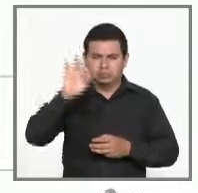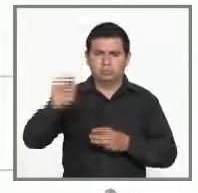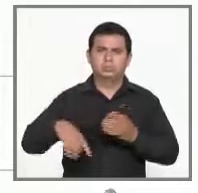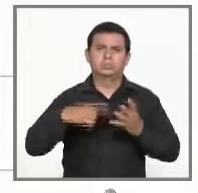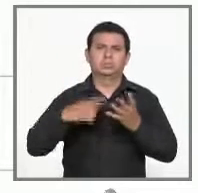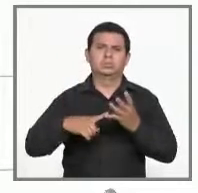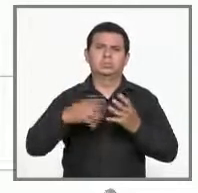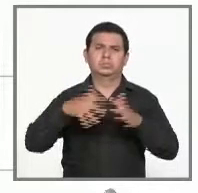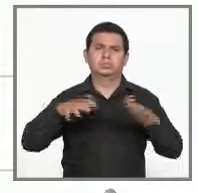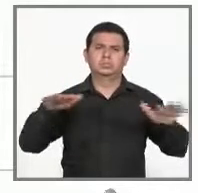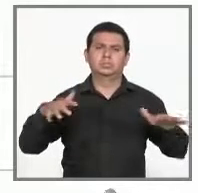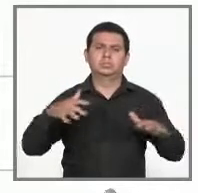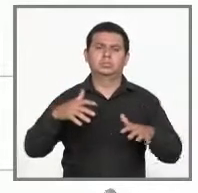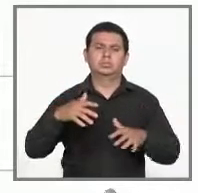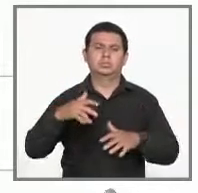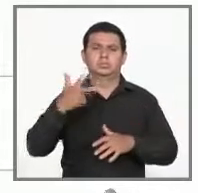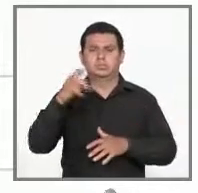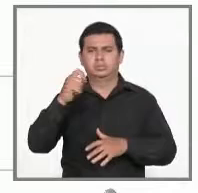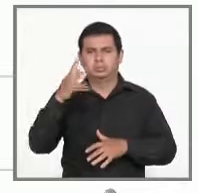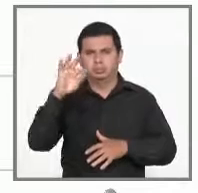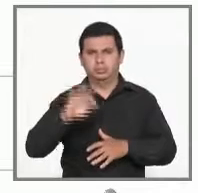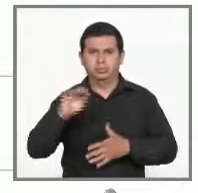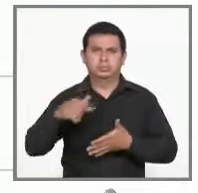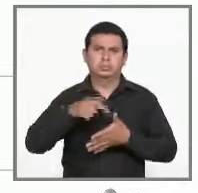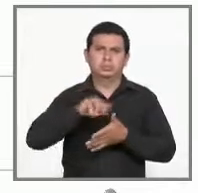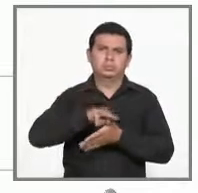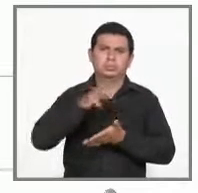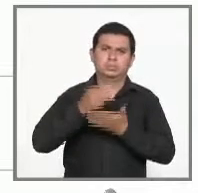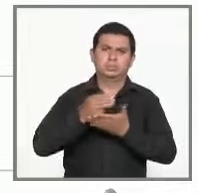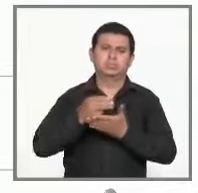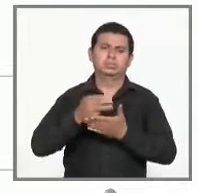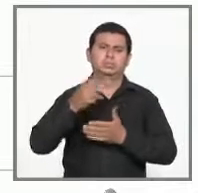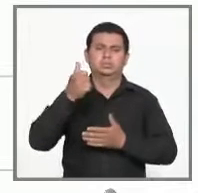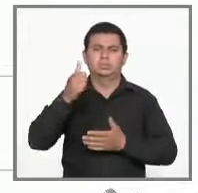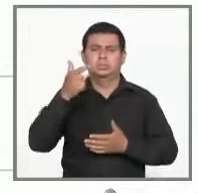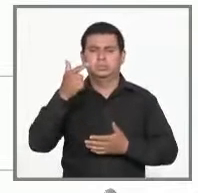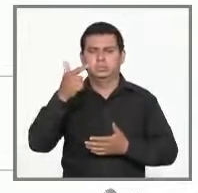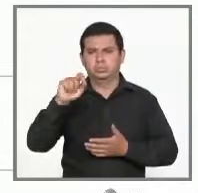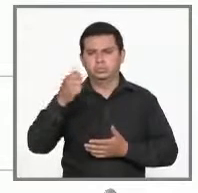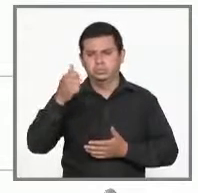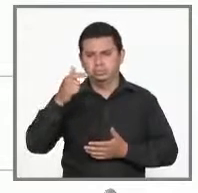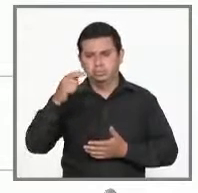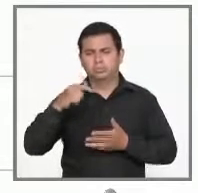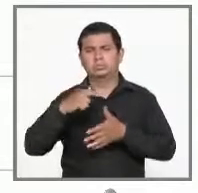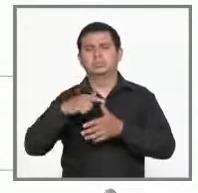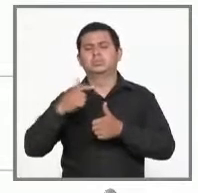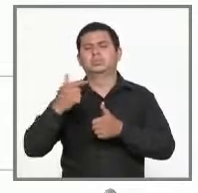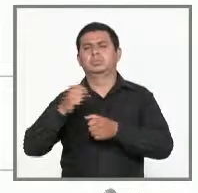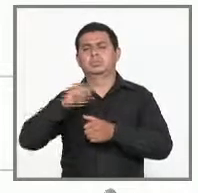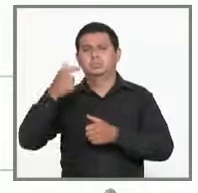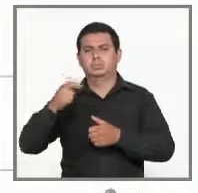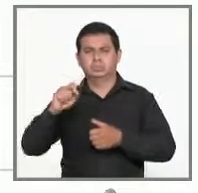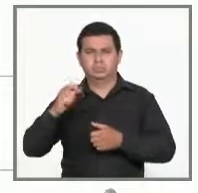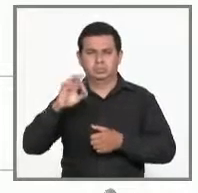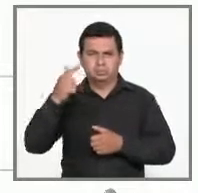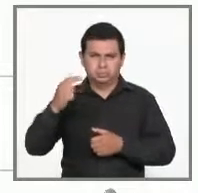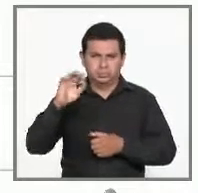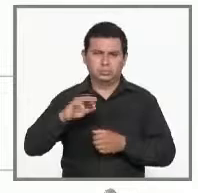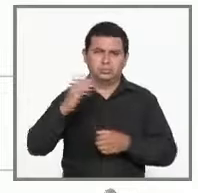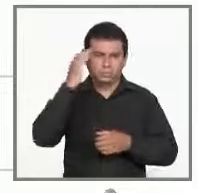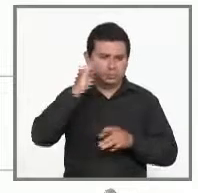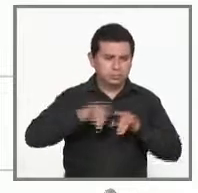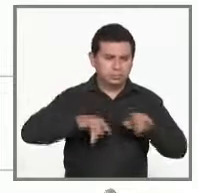ciento costa 11.8 mixteca 5.7 y la sierra 7.7 por camas